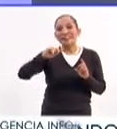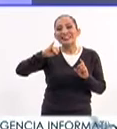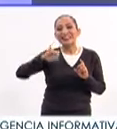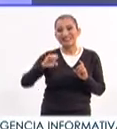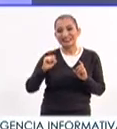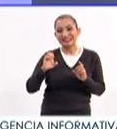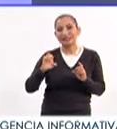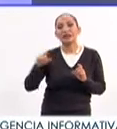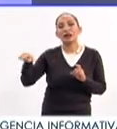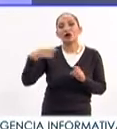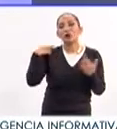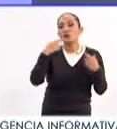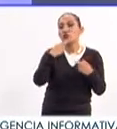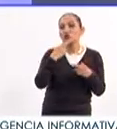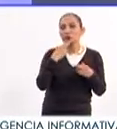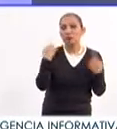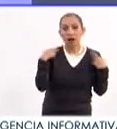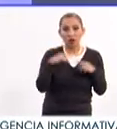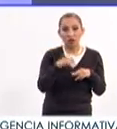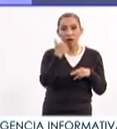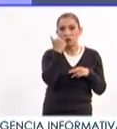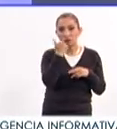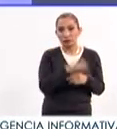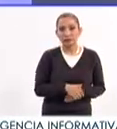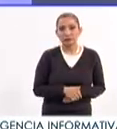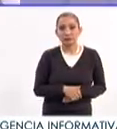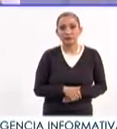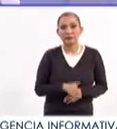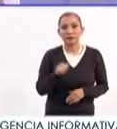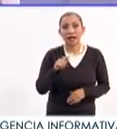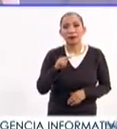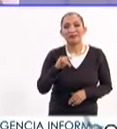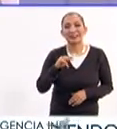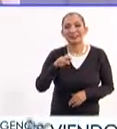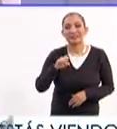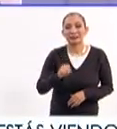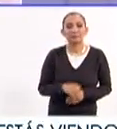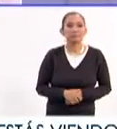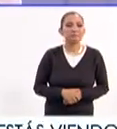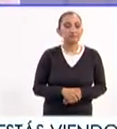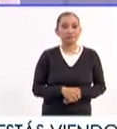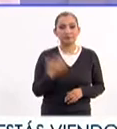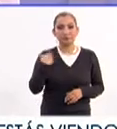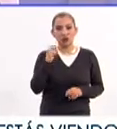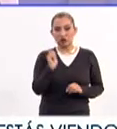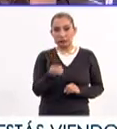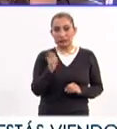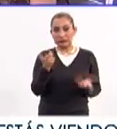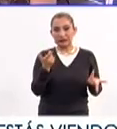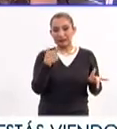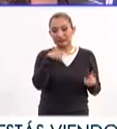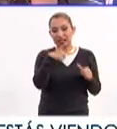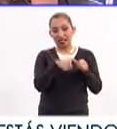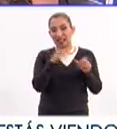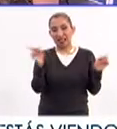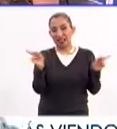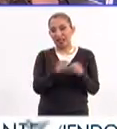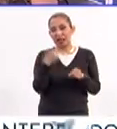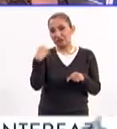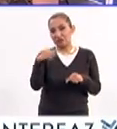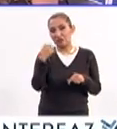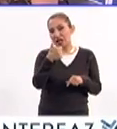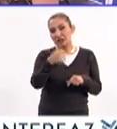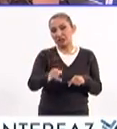que la usan maestros, la usan alumnos. APTIS. Uh-huh. Ajá. No significa nada por sus siglas, así se